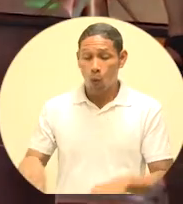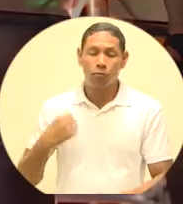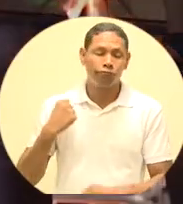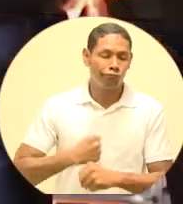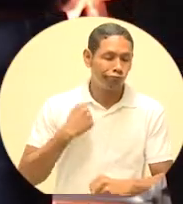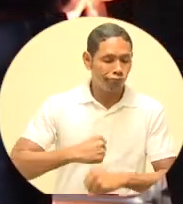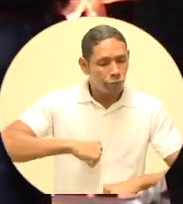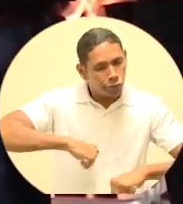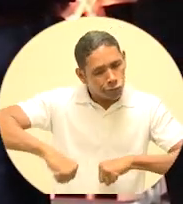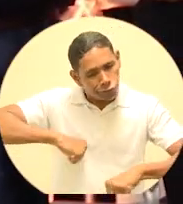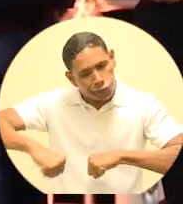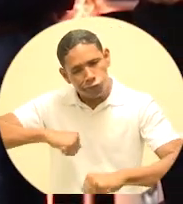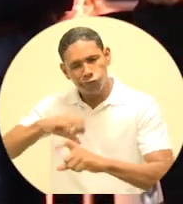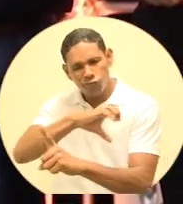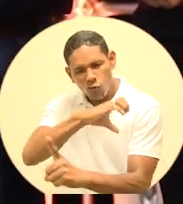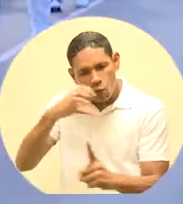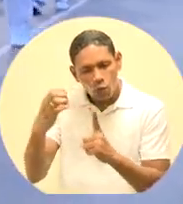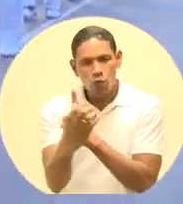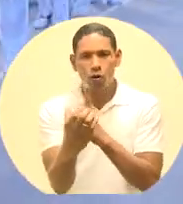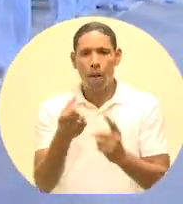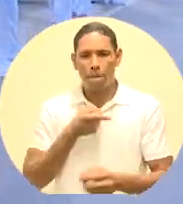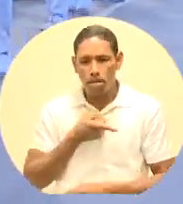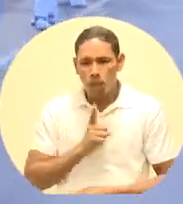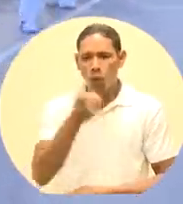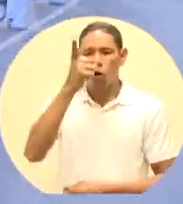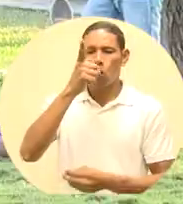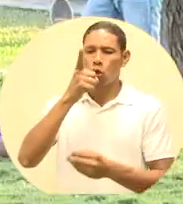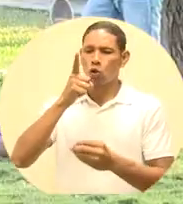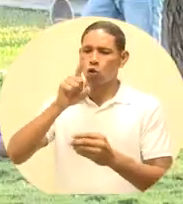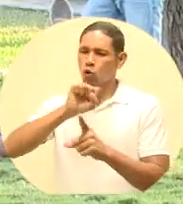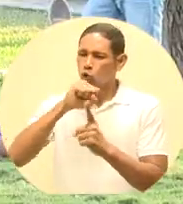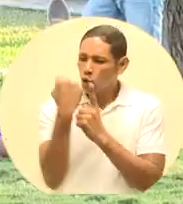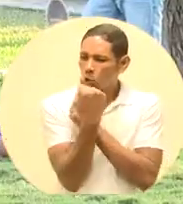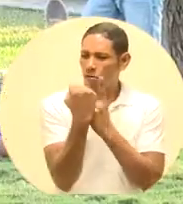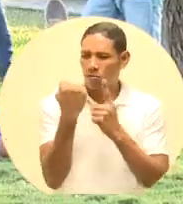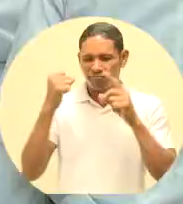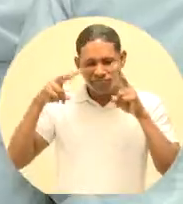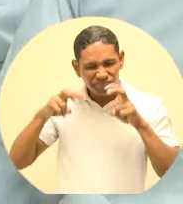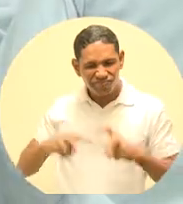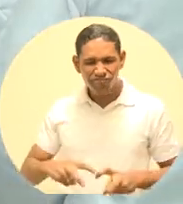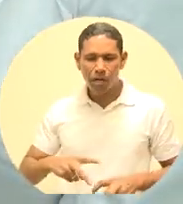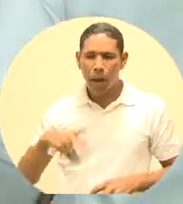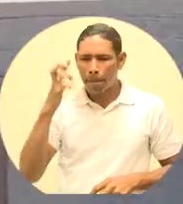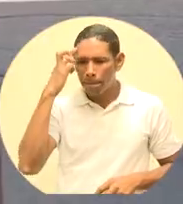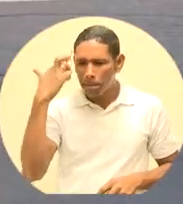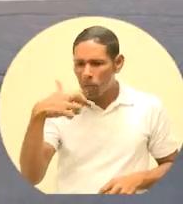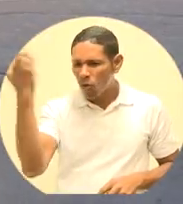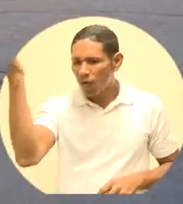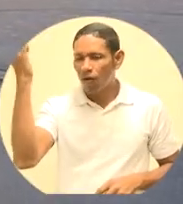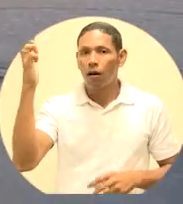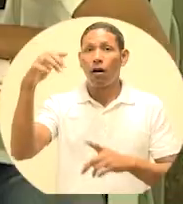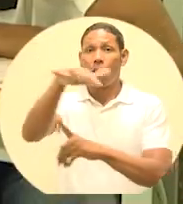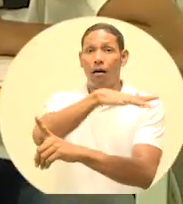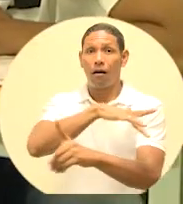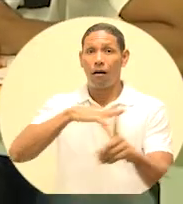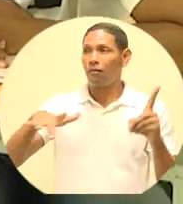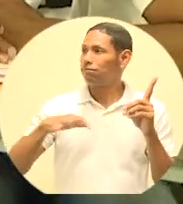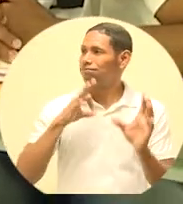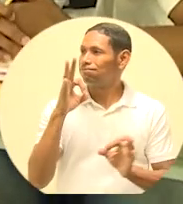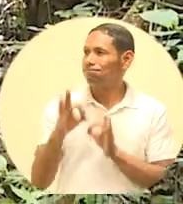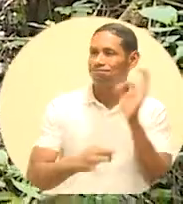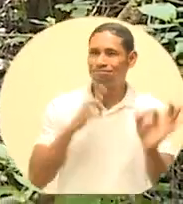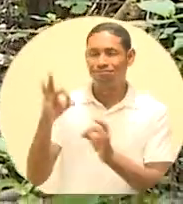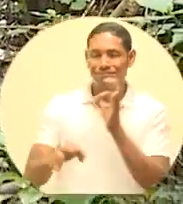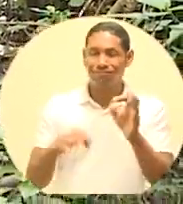reconocer su destacada participación en el ámbito cultural, artístico, político, social, investigativo, profesional, académico